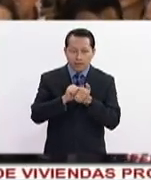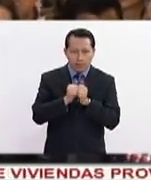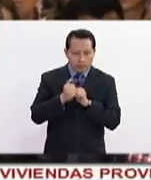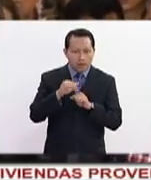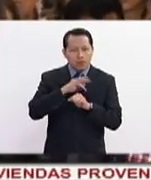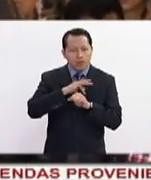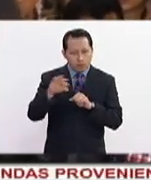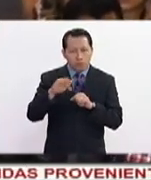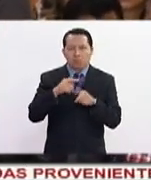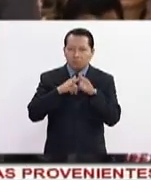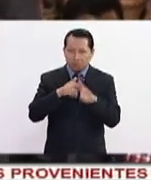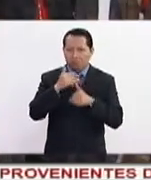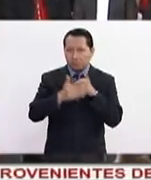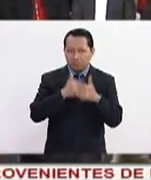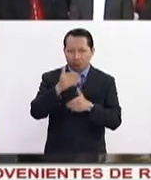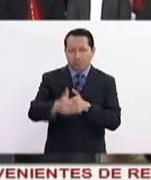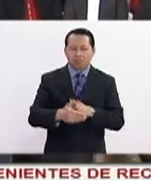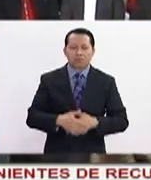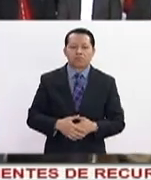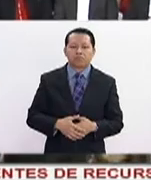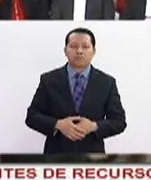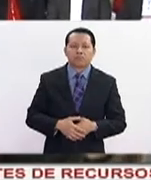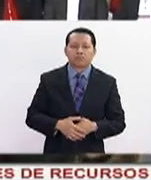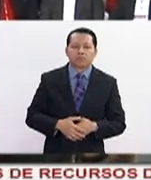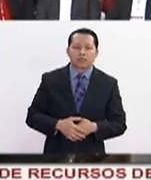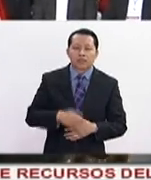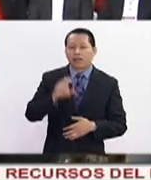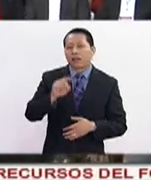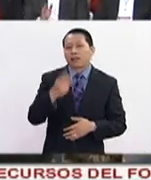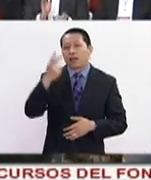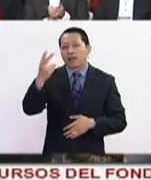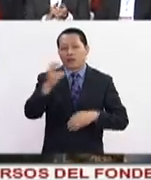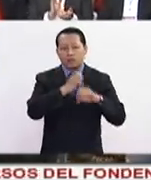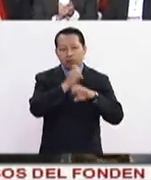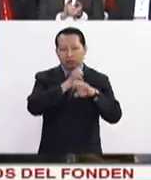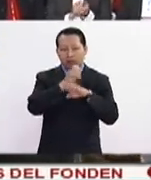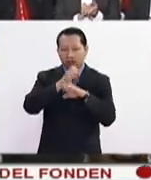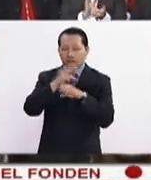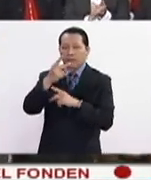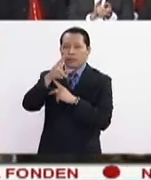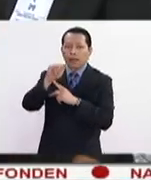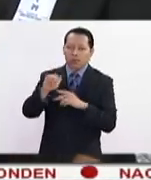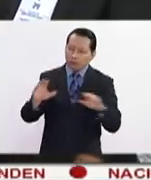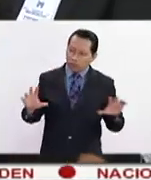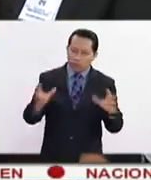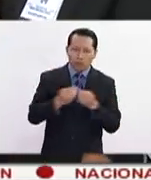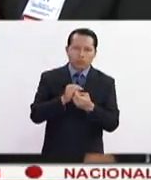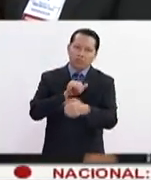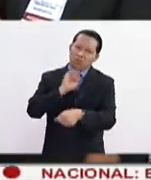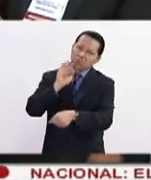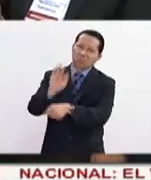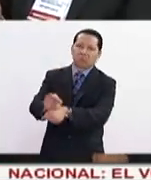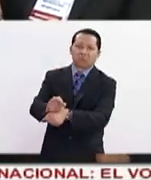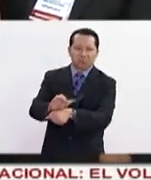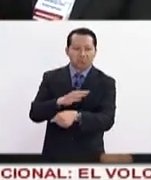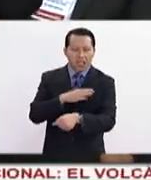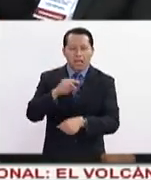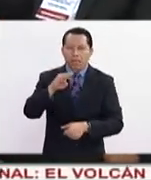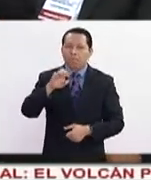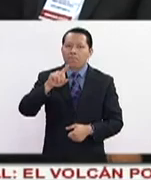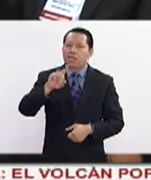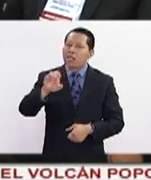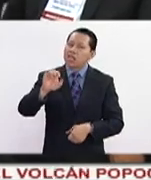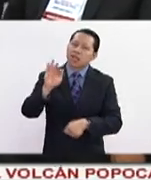seguir transformando. Los 32 dirigentes estatales del PRI cerraron filas para respaldar las aspiraciones de Meade y